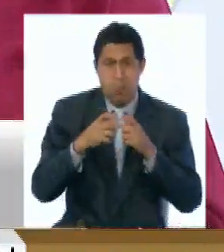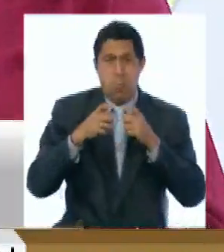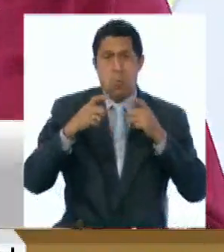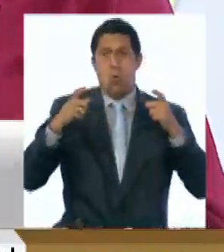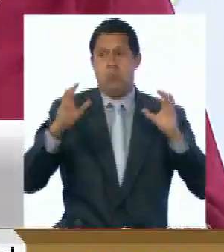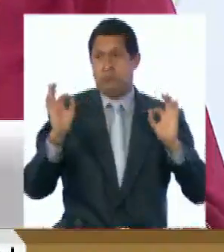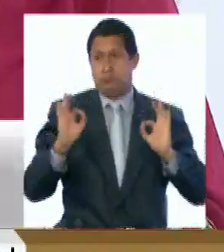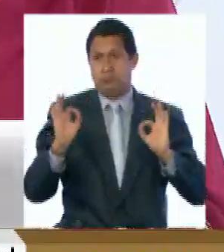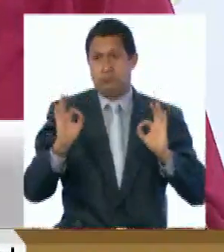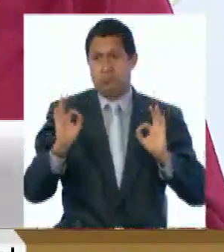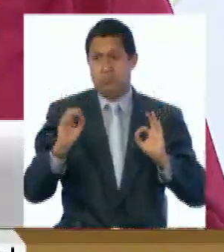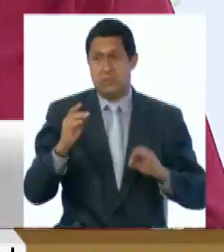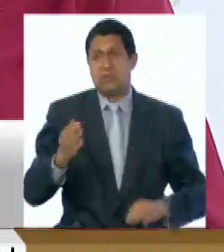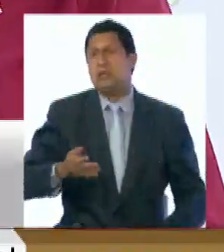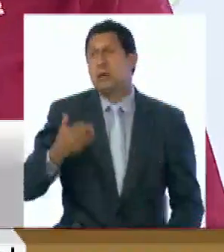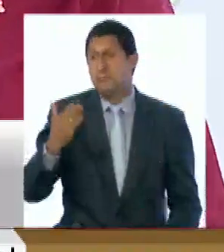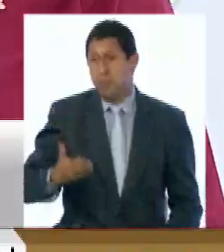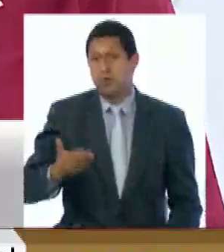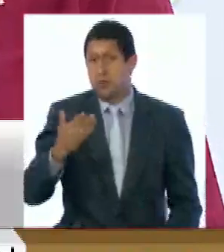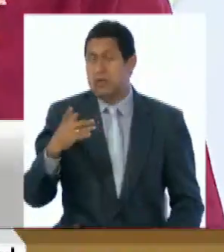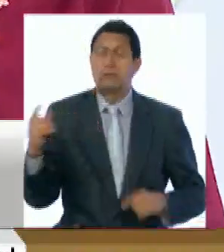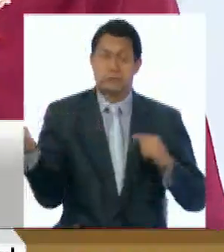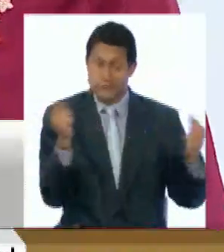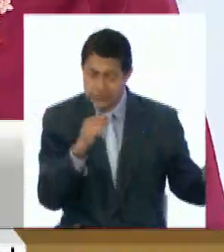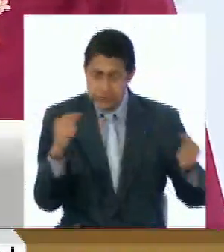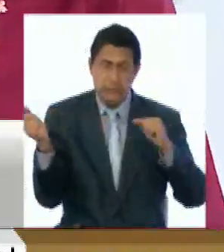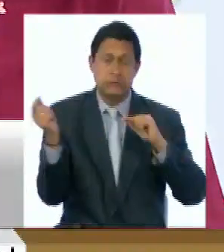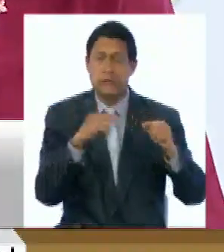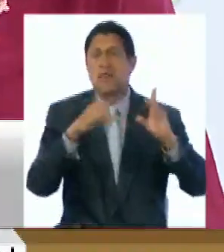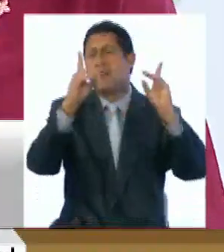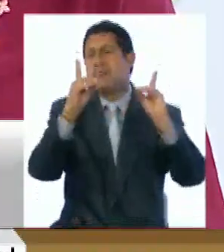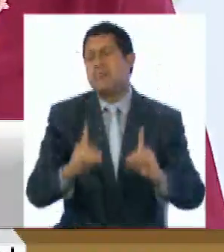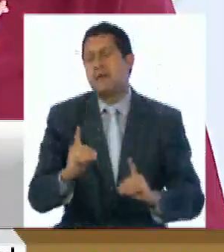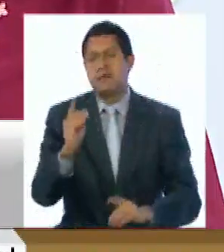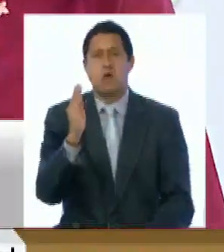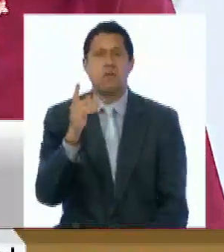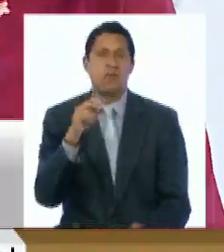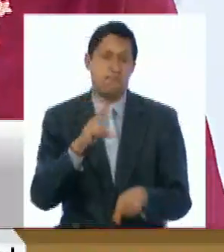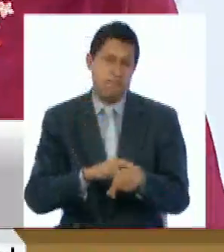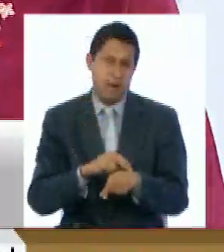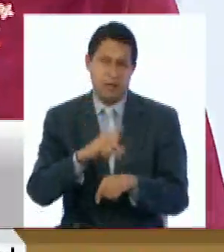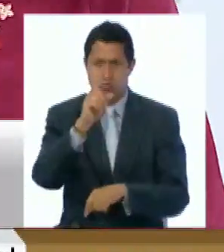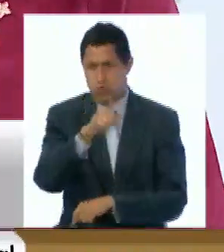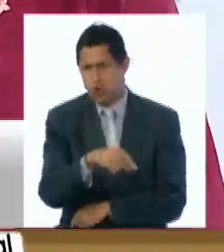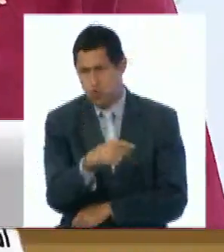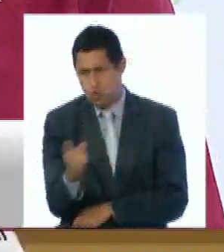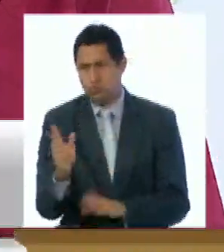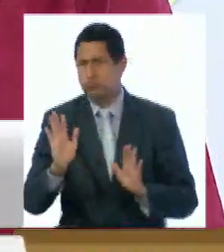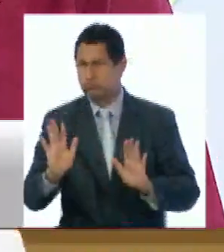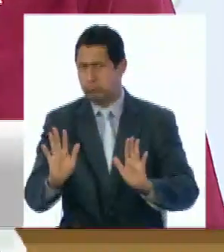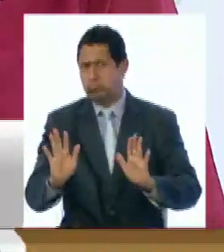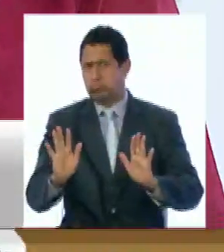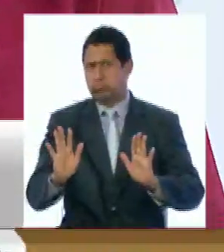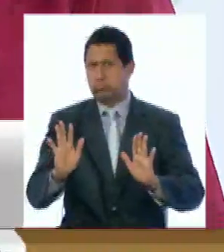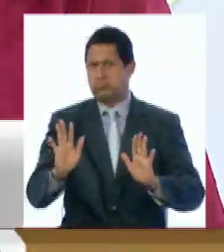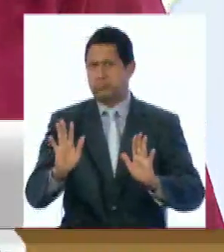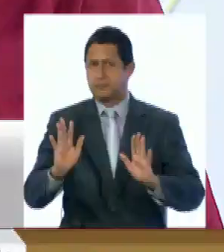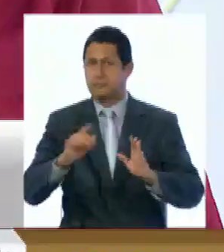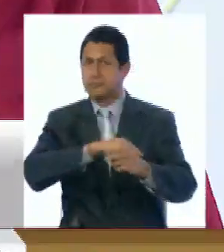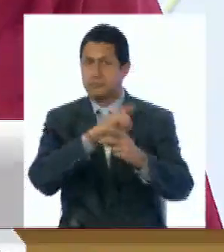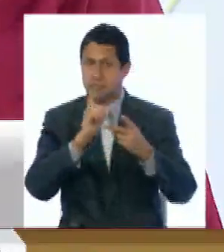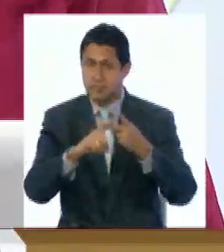aparezcan nuevos nódulos eso siempre es muy discutido eso va a ser decisión del médico si da tratamiento o no el